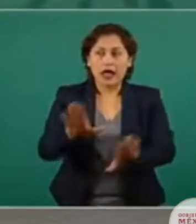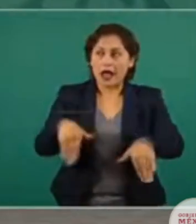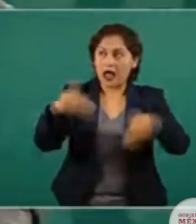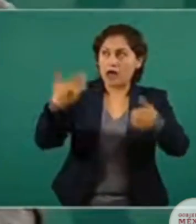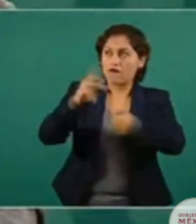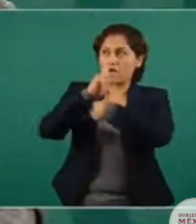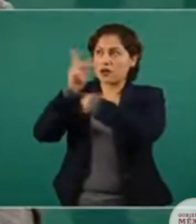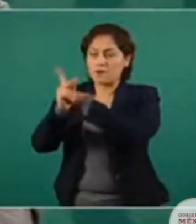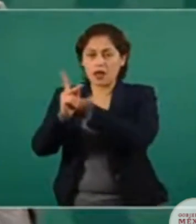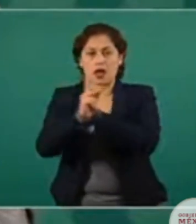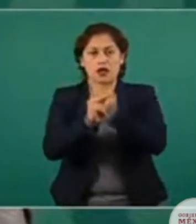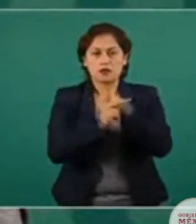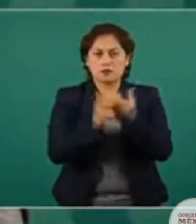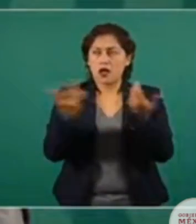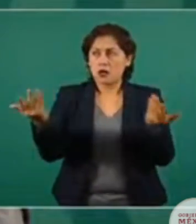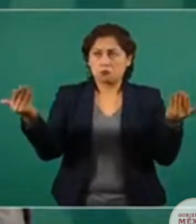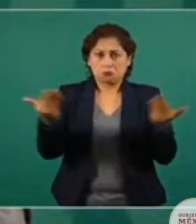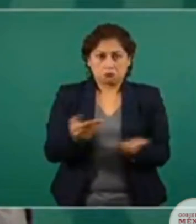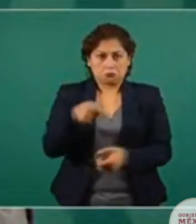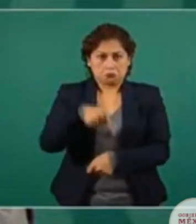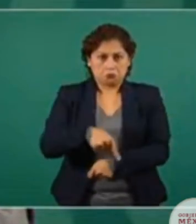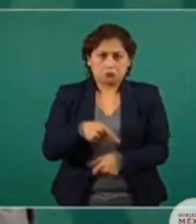México sigue estando abierto a la inversión